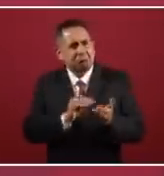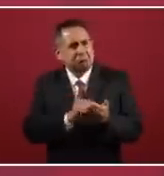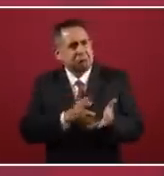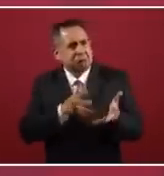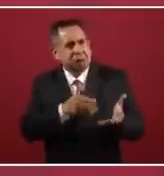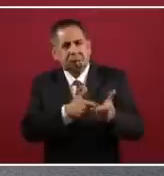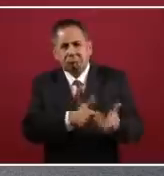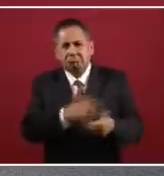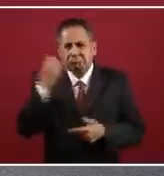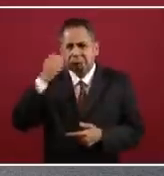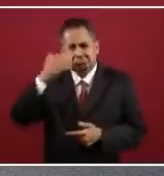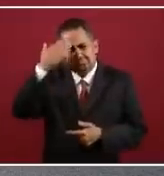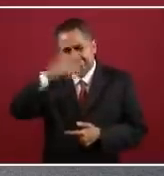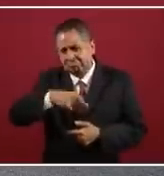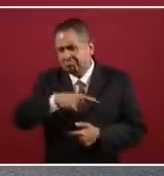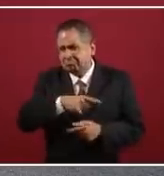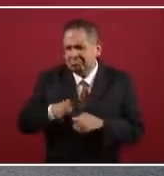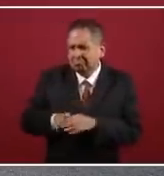los oaxaqueños de hoy?